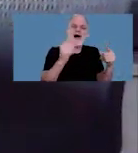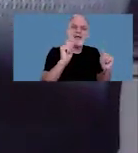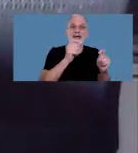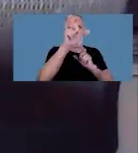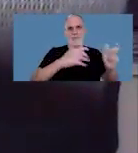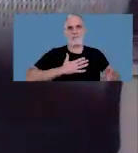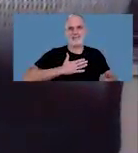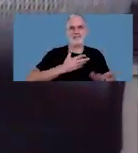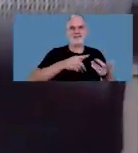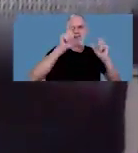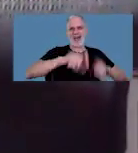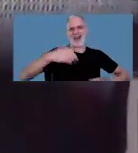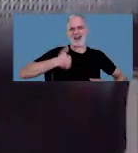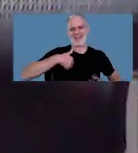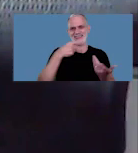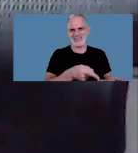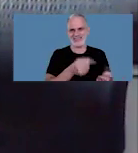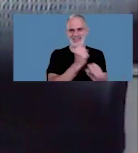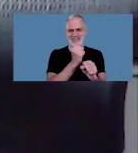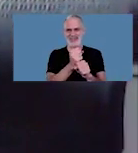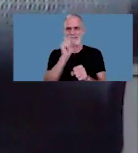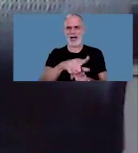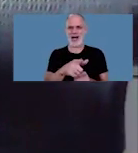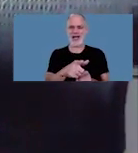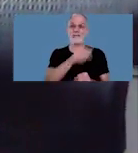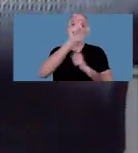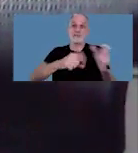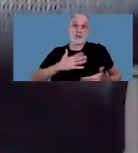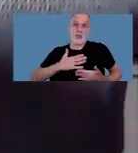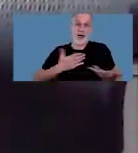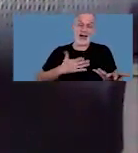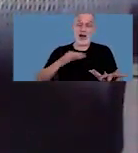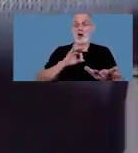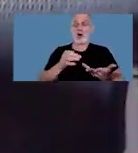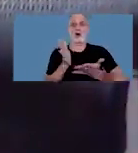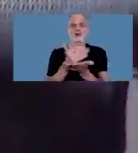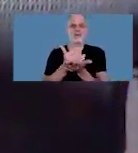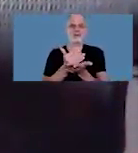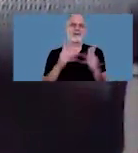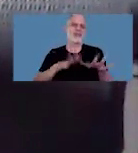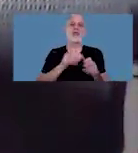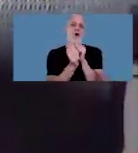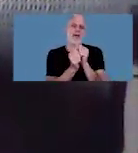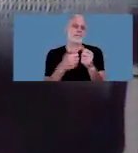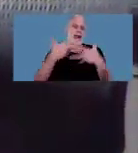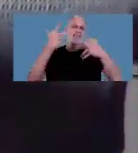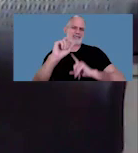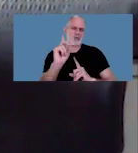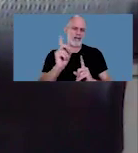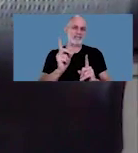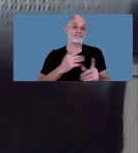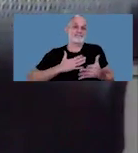y sucesiones indivisas, que son los más débiles, por decirlo, ¿sí? En lo que es la